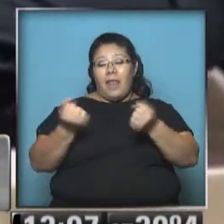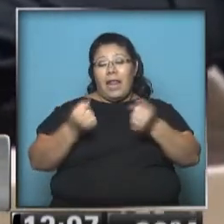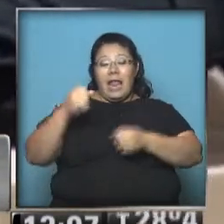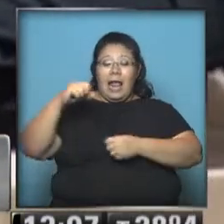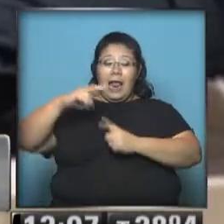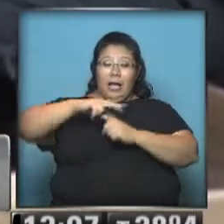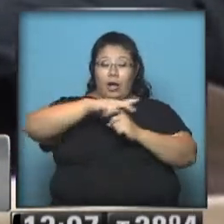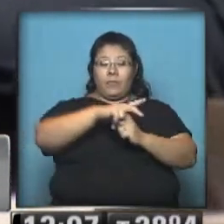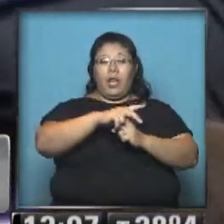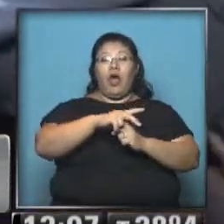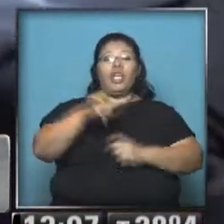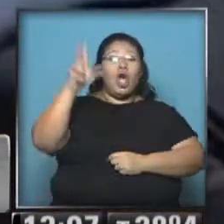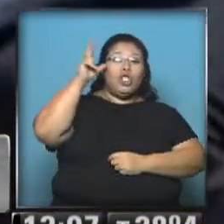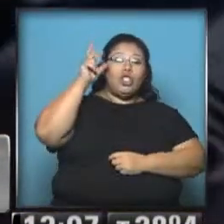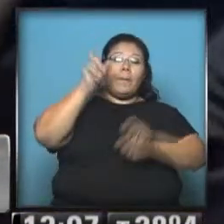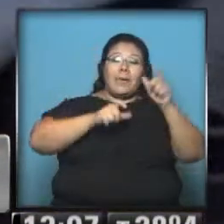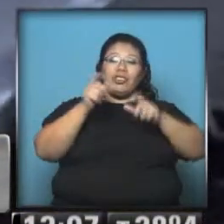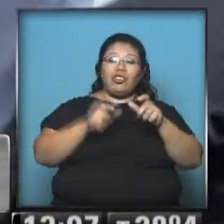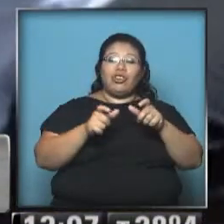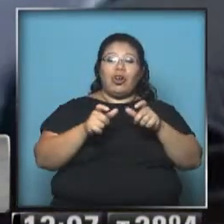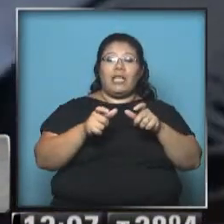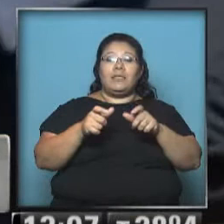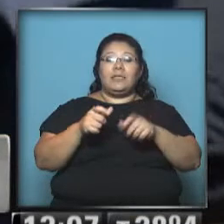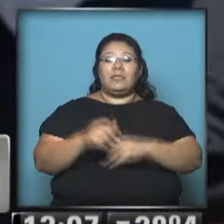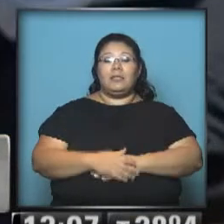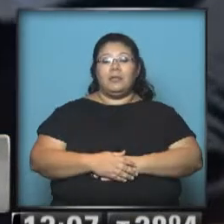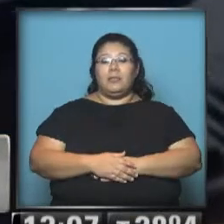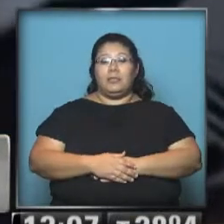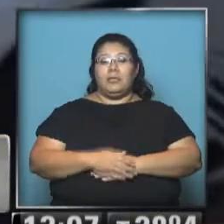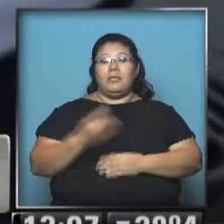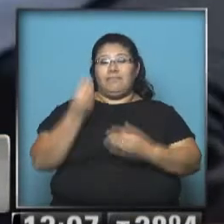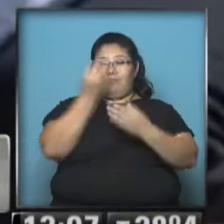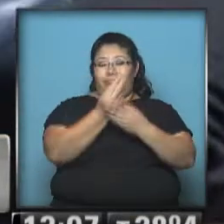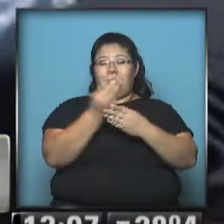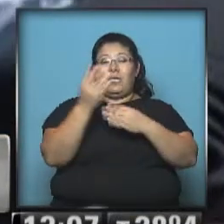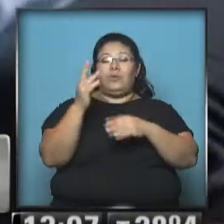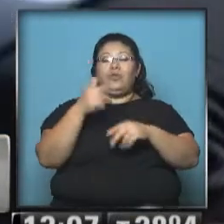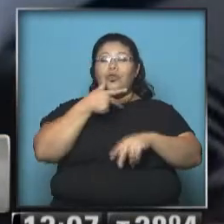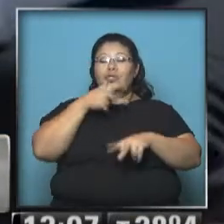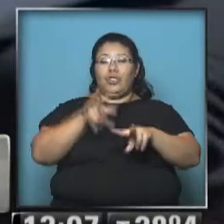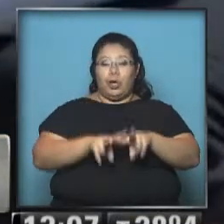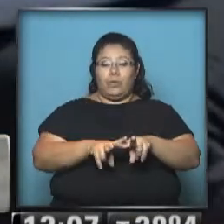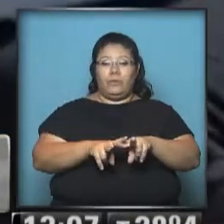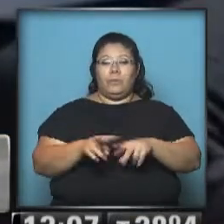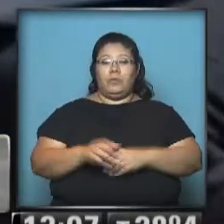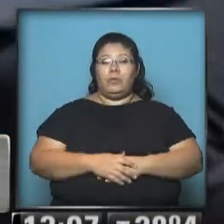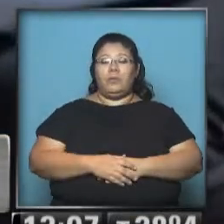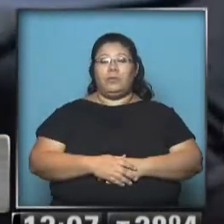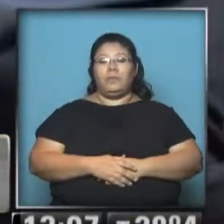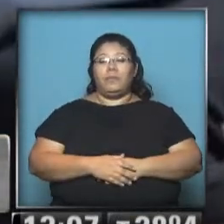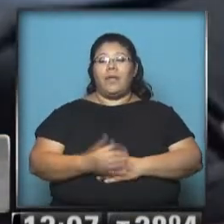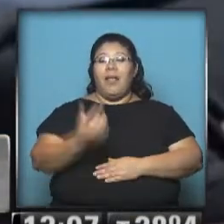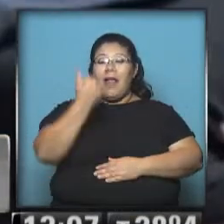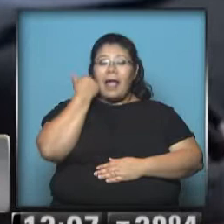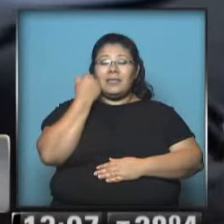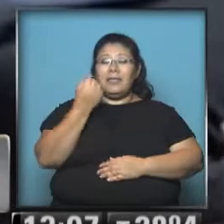la televisión europea. No hubo sobrevivientes y todos fallecieron en el acto. Algunos de los cuerpos se encuentran calcinados. El accidente que